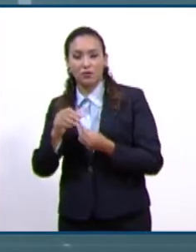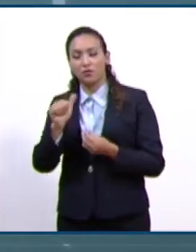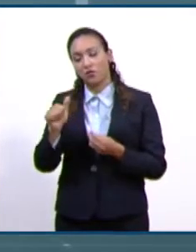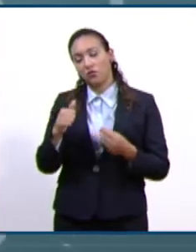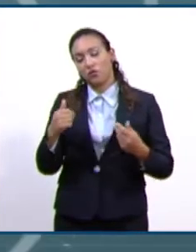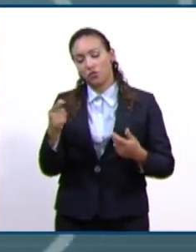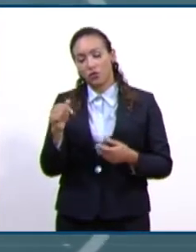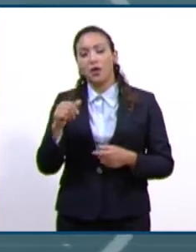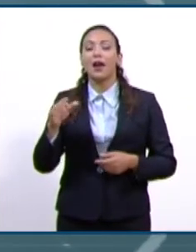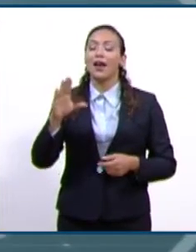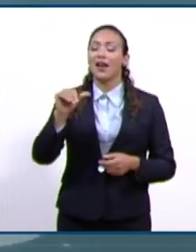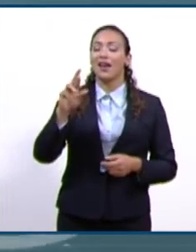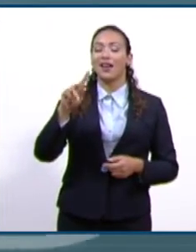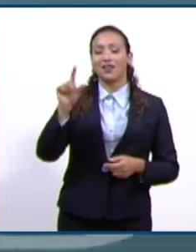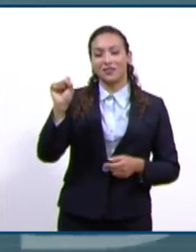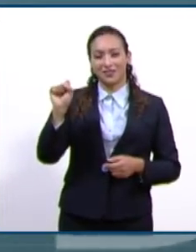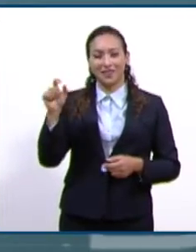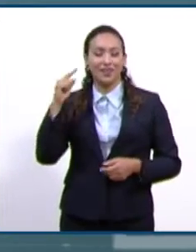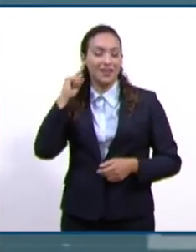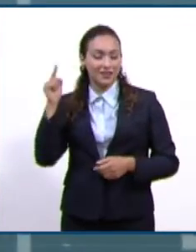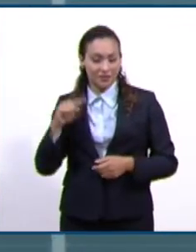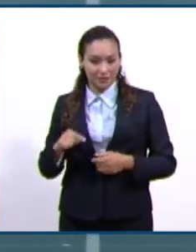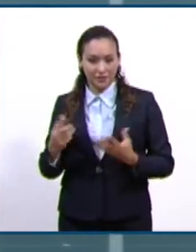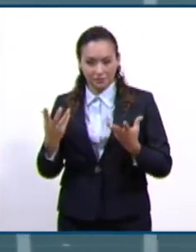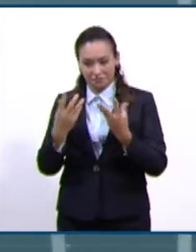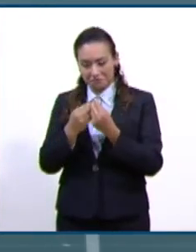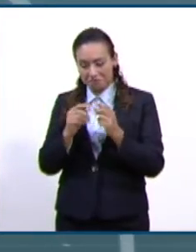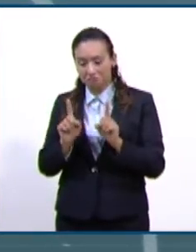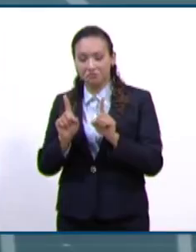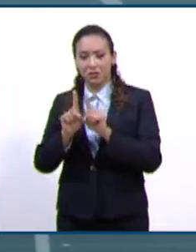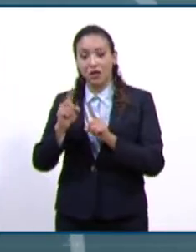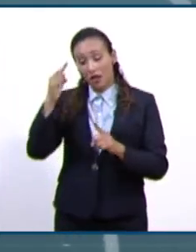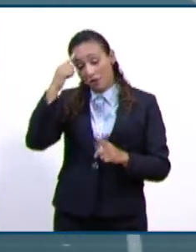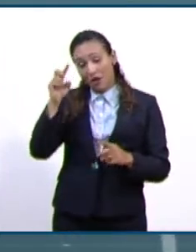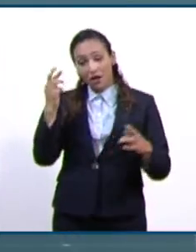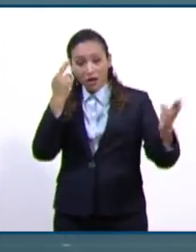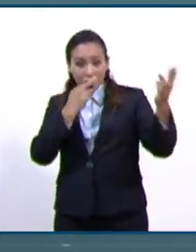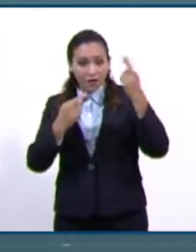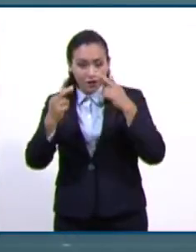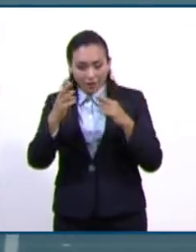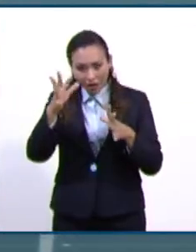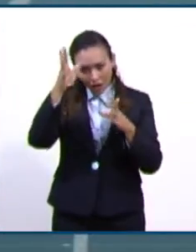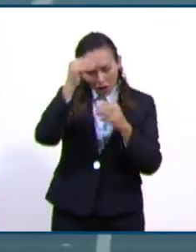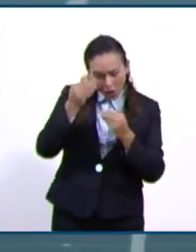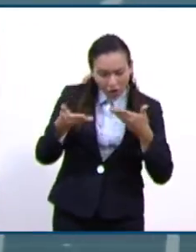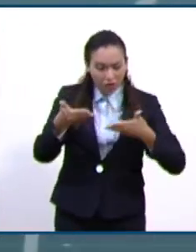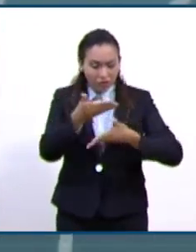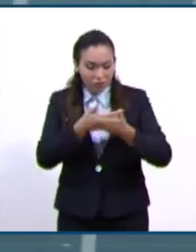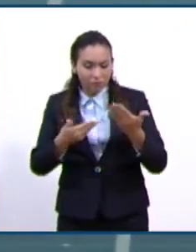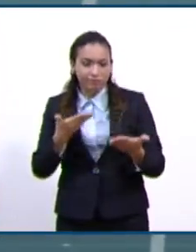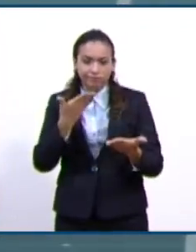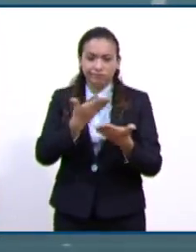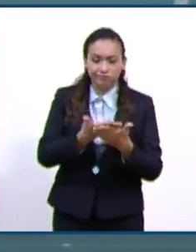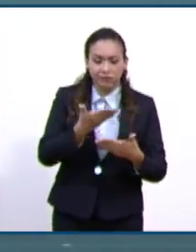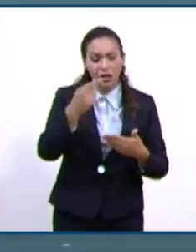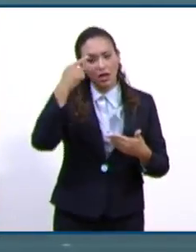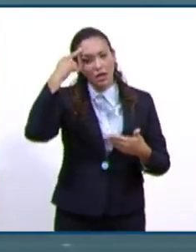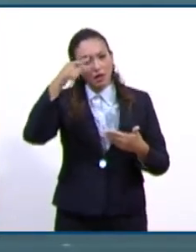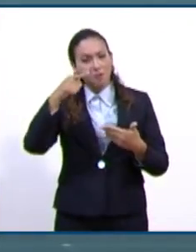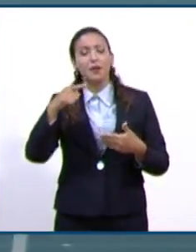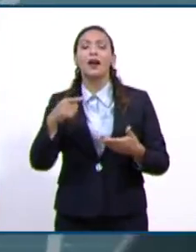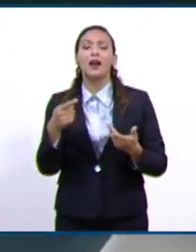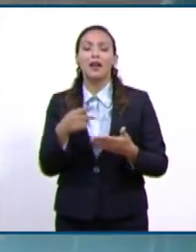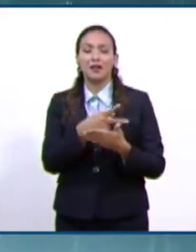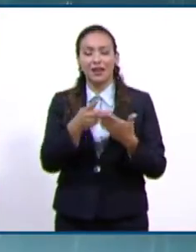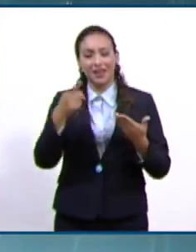Zacatecas, Carlos Villegas Márquez, para analizar áreas de colaboración y exponer planes de capacitación y difusión en el